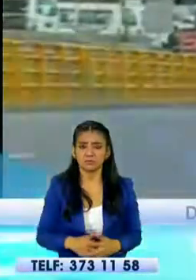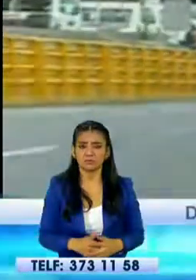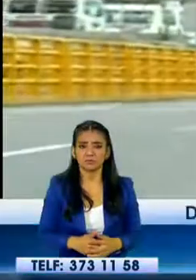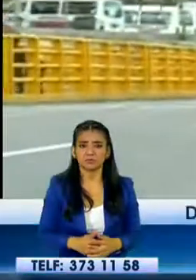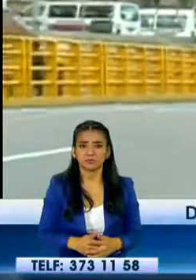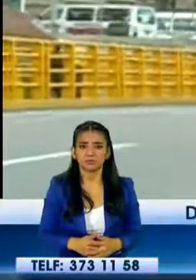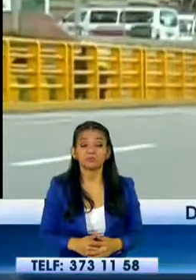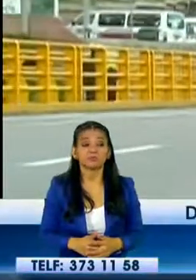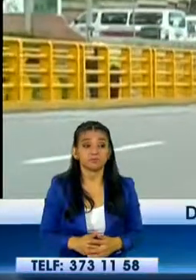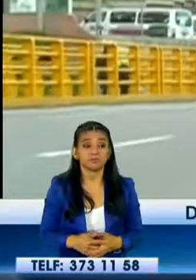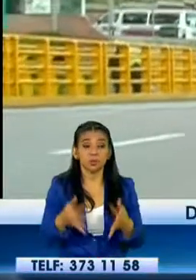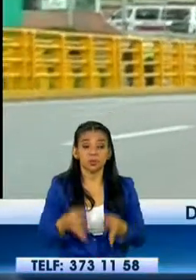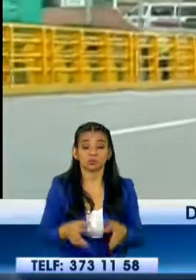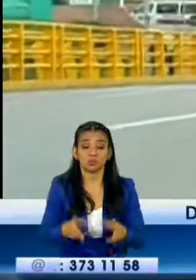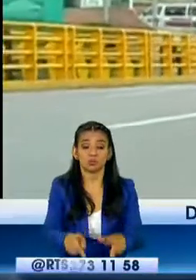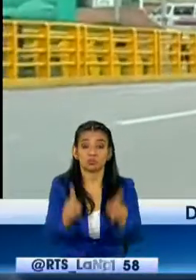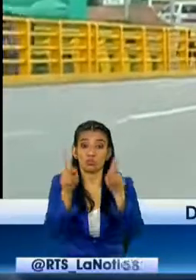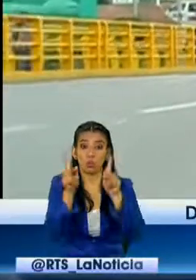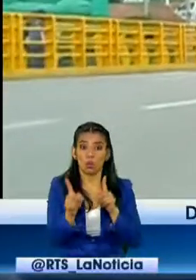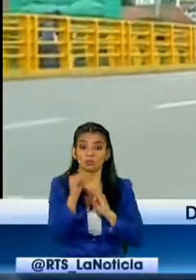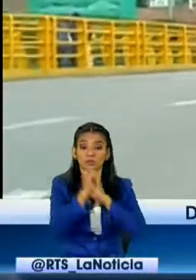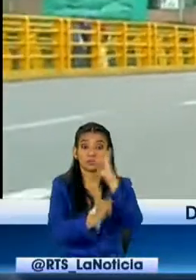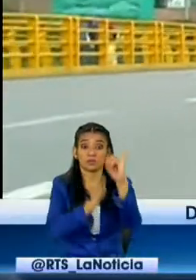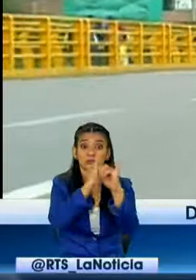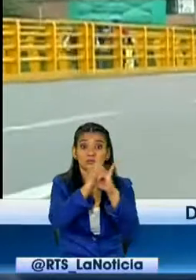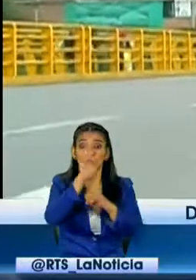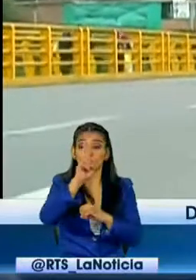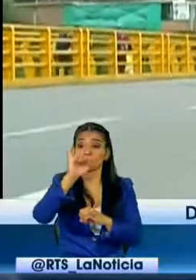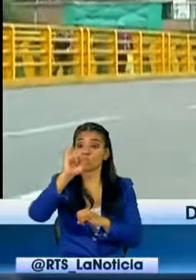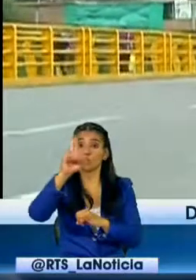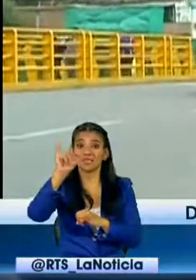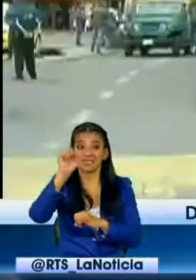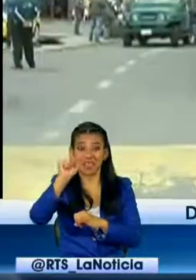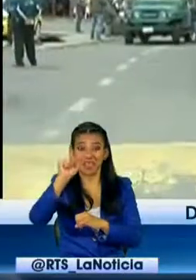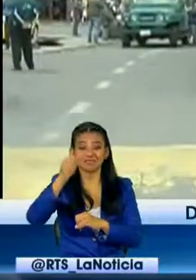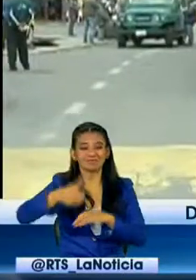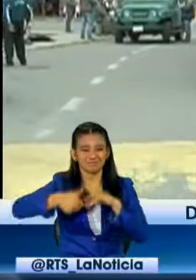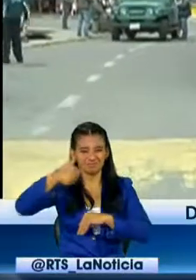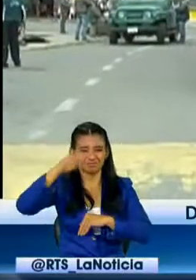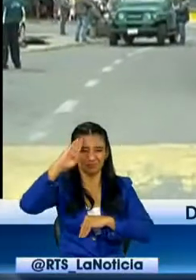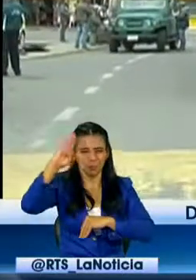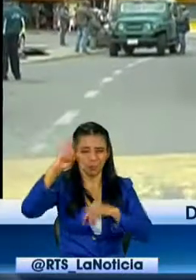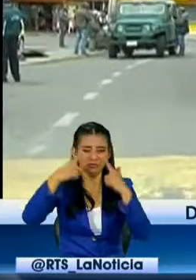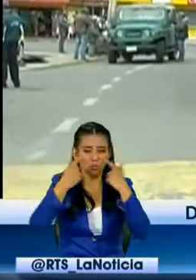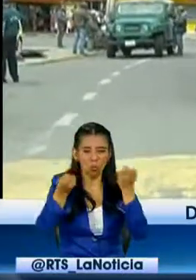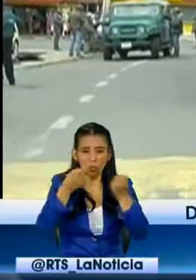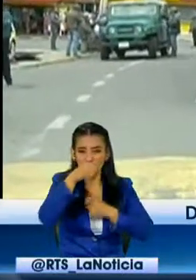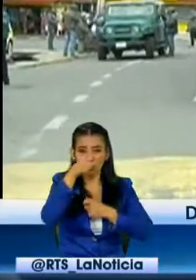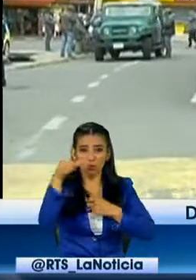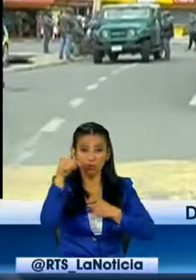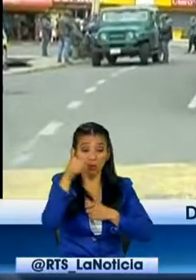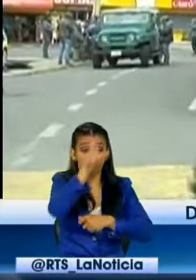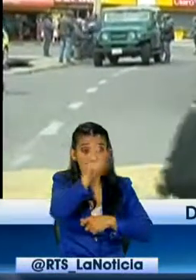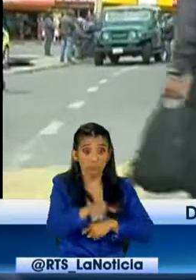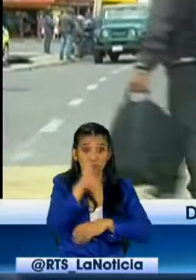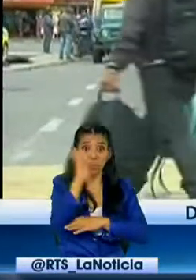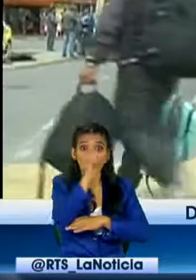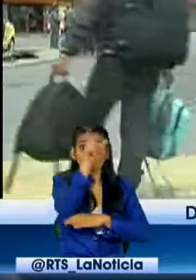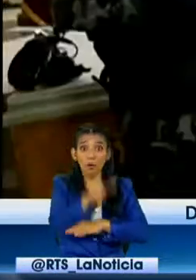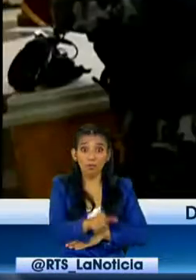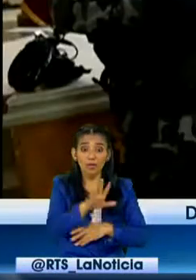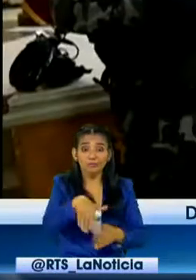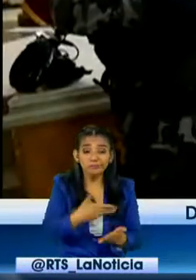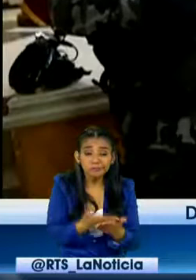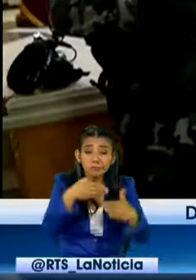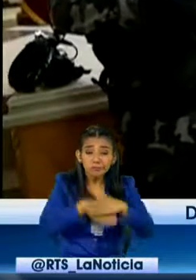el control efectuado en el puente internacional de Rumichaca por agentes antinarcóticos, lograron la detención de Julián B., un ciudadano colombiano que pretendía ingresar al país en